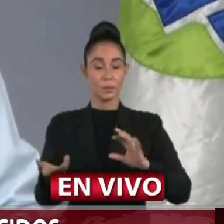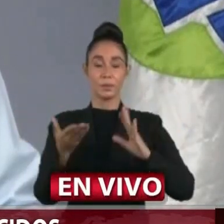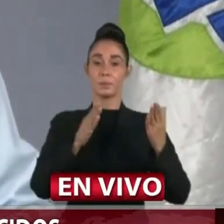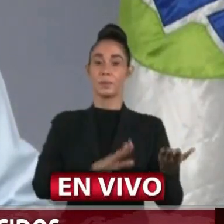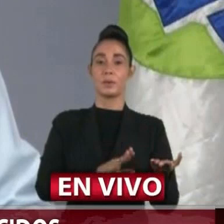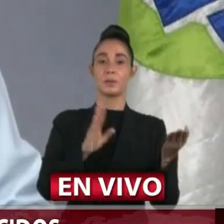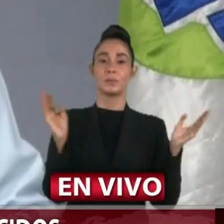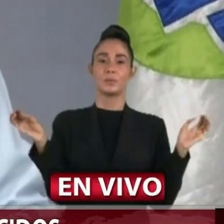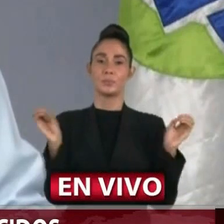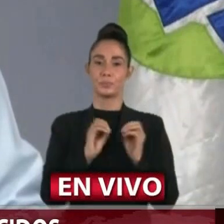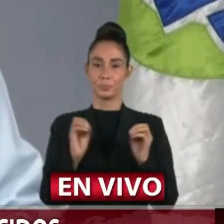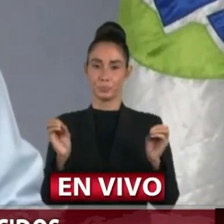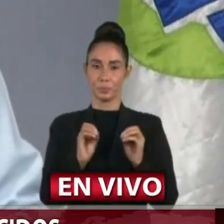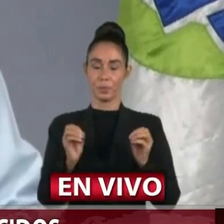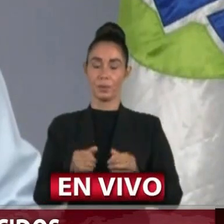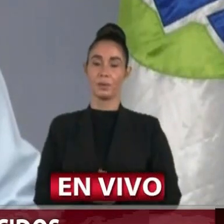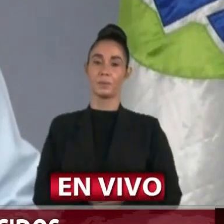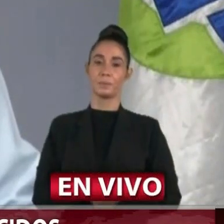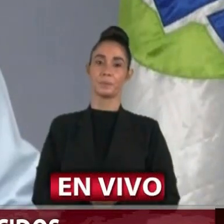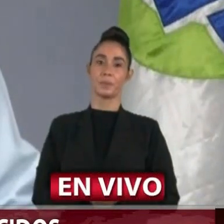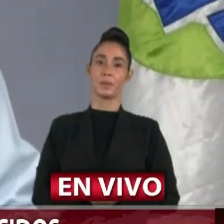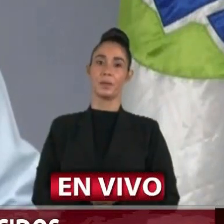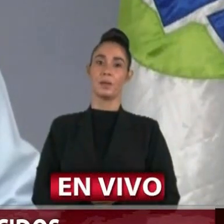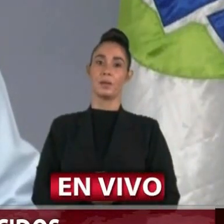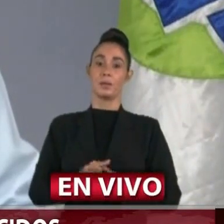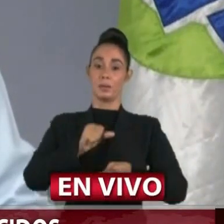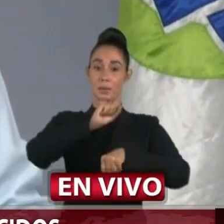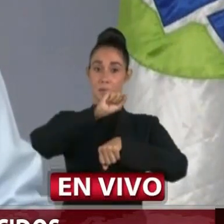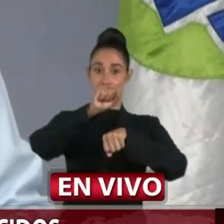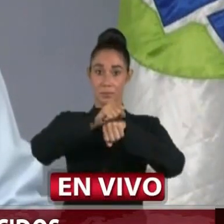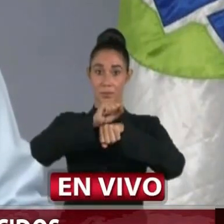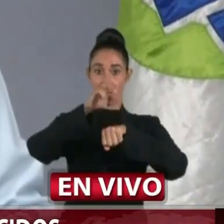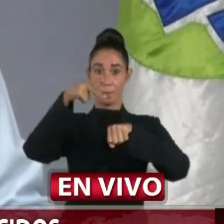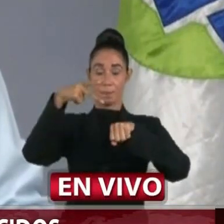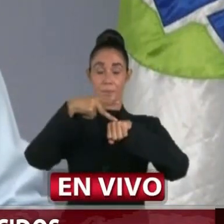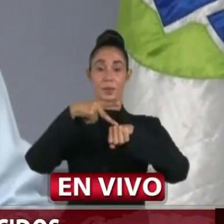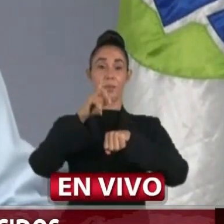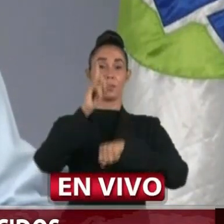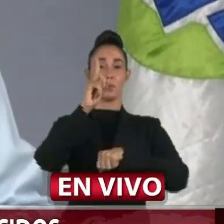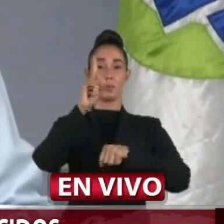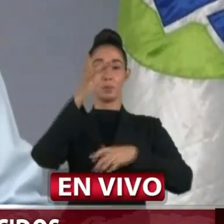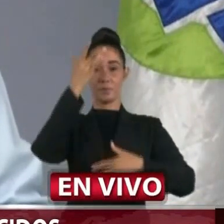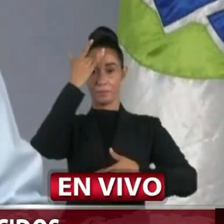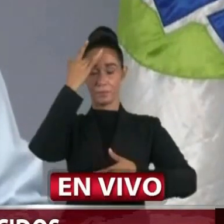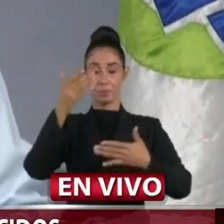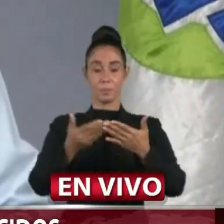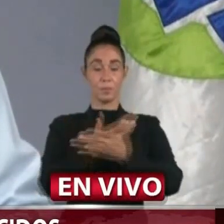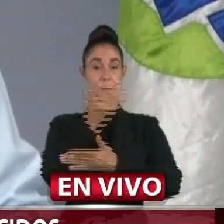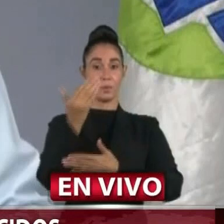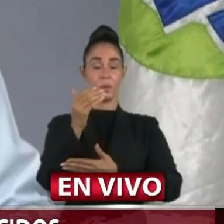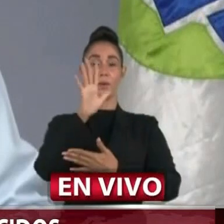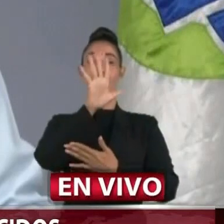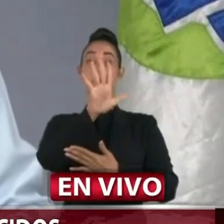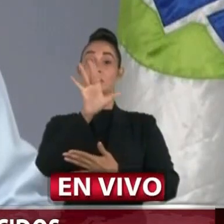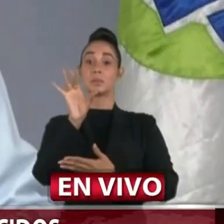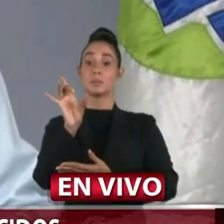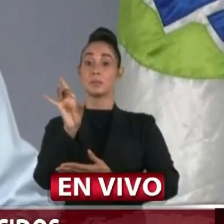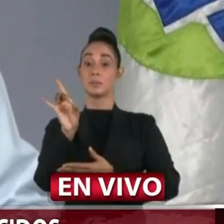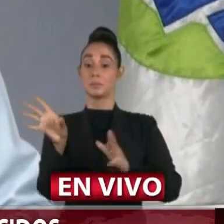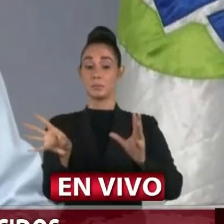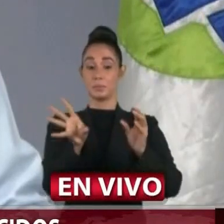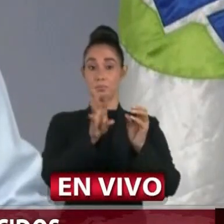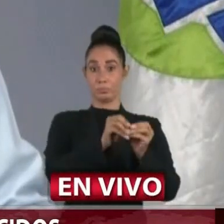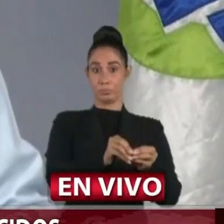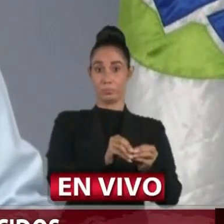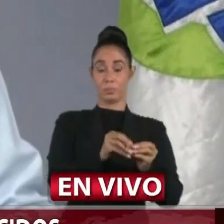0 fallecimiento. San Pedro de Macorís, 1 caso nuevo, 58